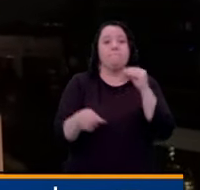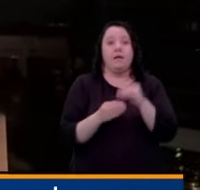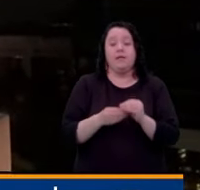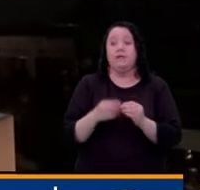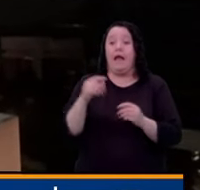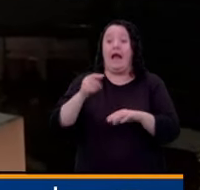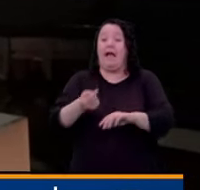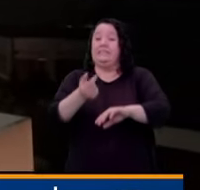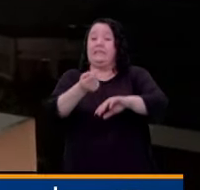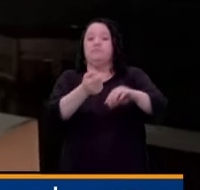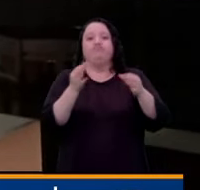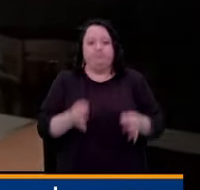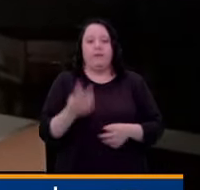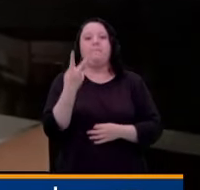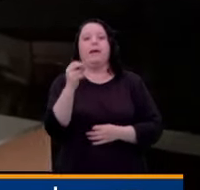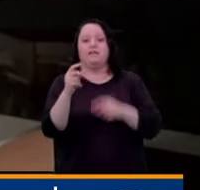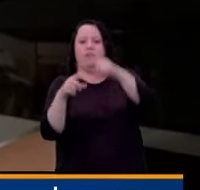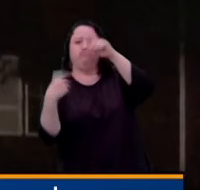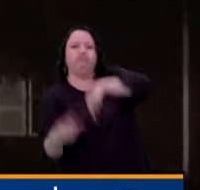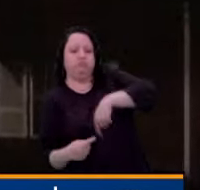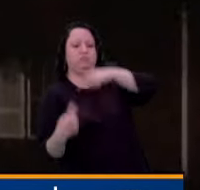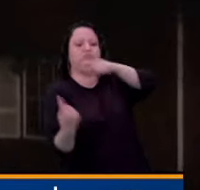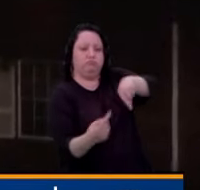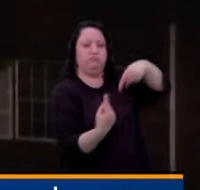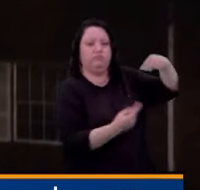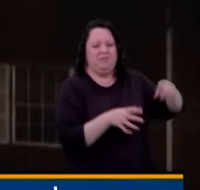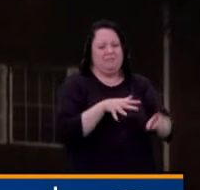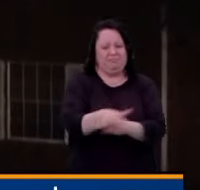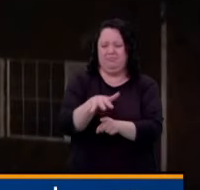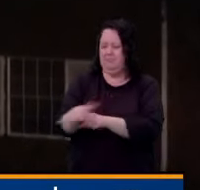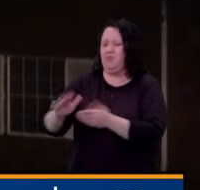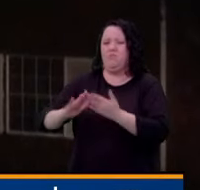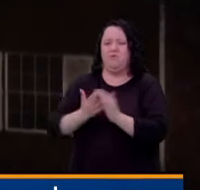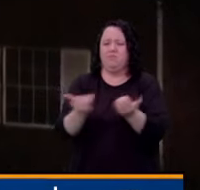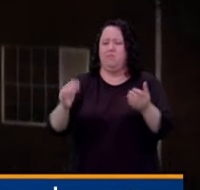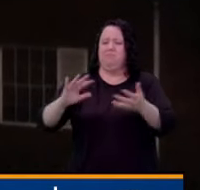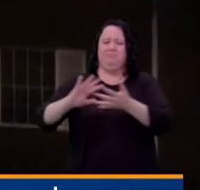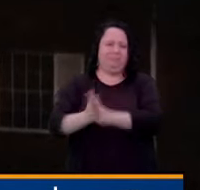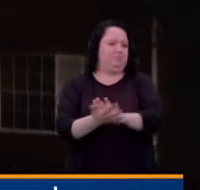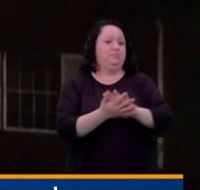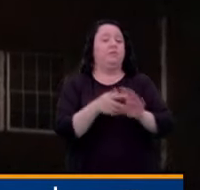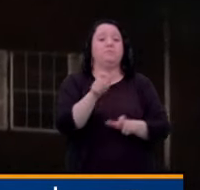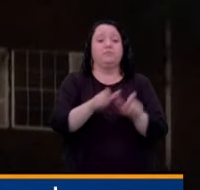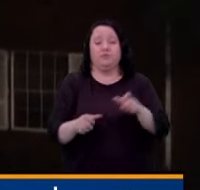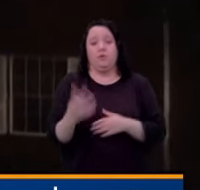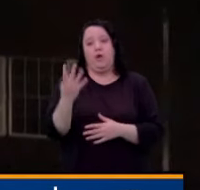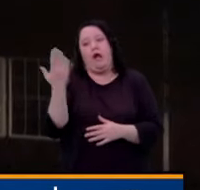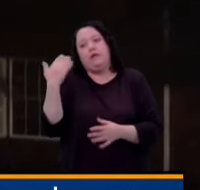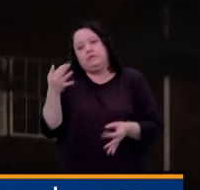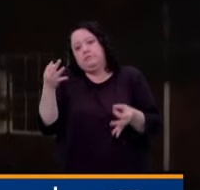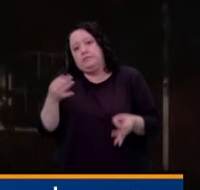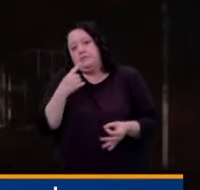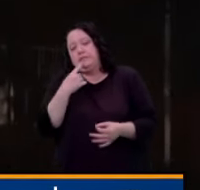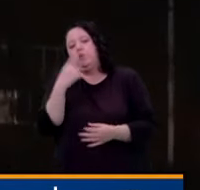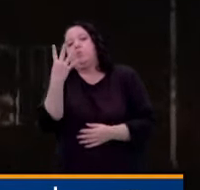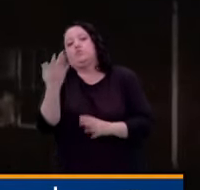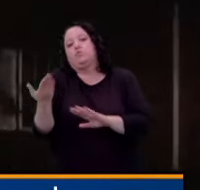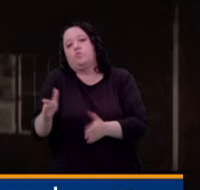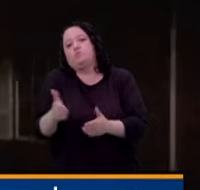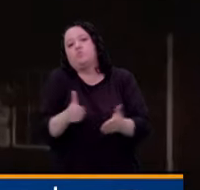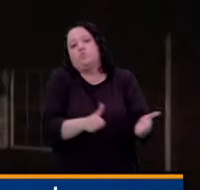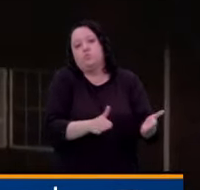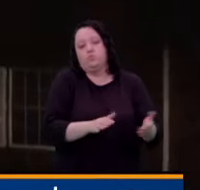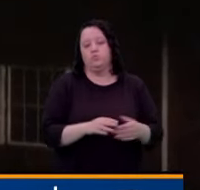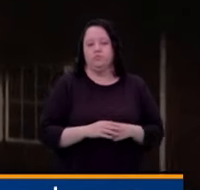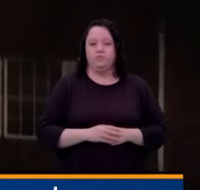formándose, causando estragos y destrucción en comunidades completas. Hasta 4 muertos preliminarmente se reportaron.